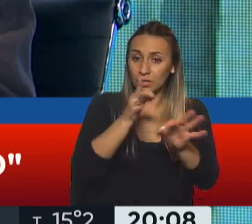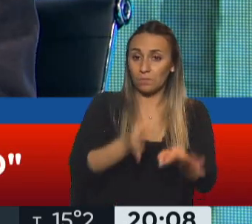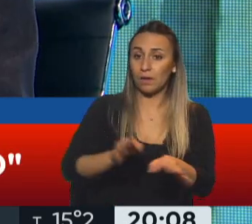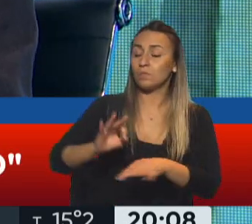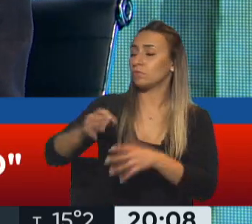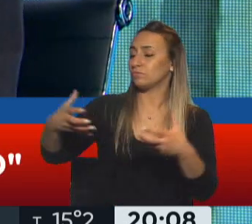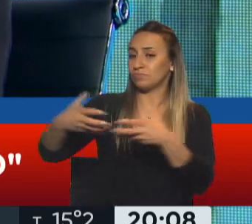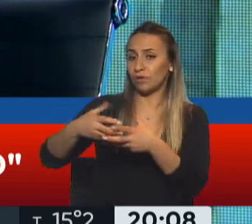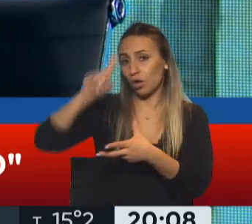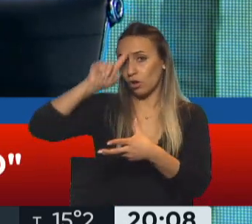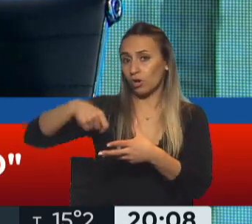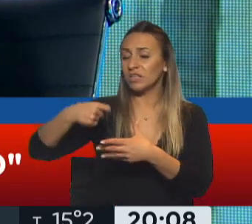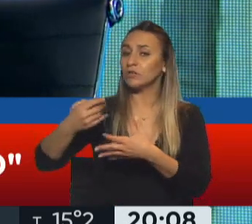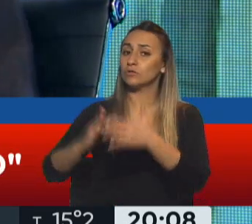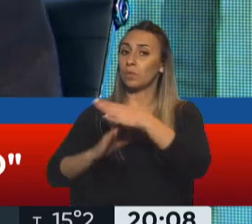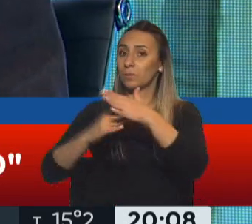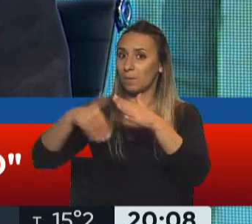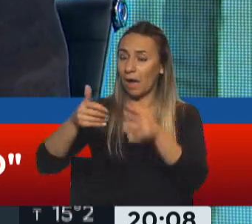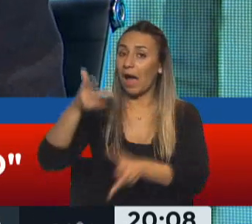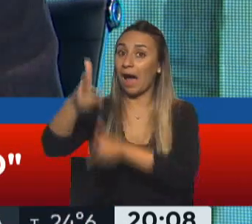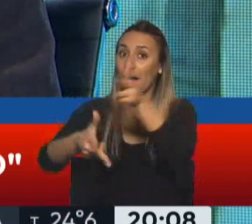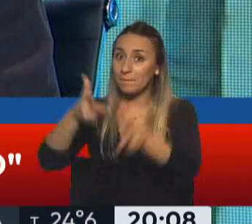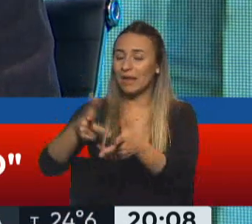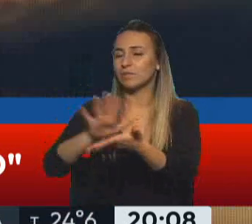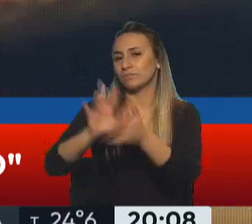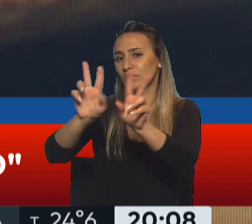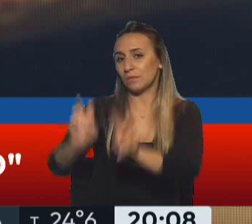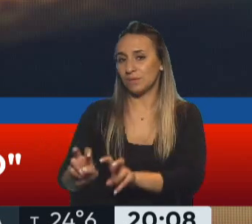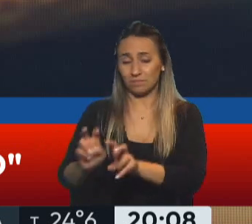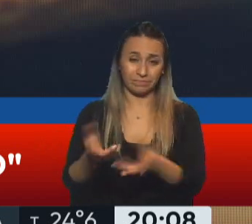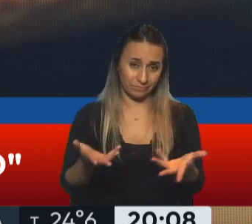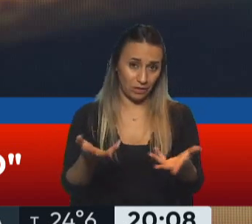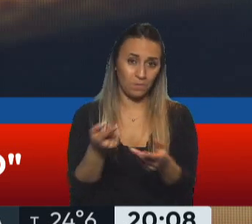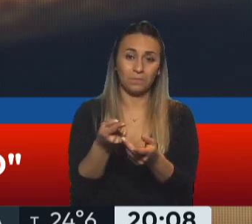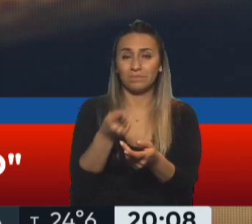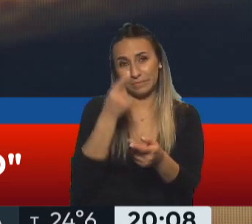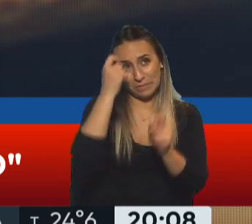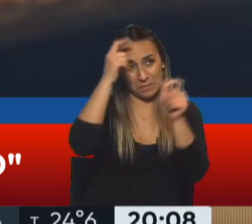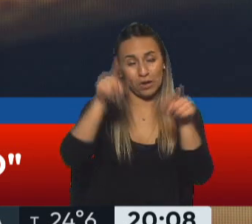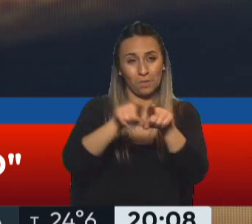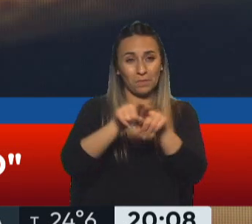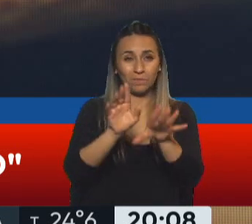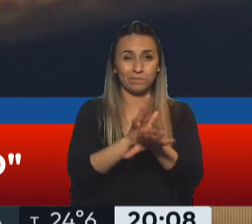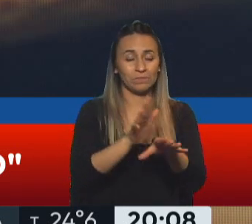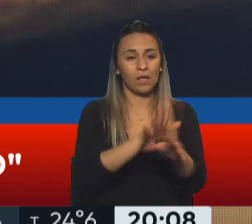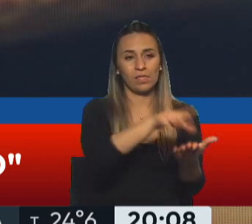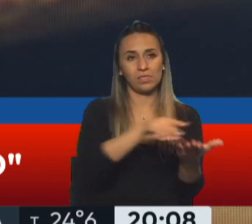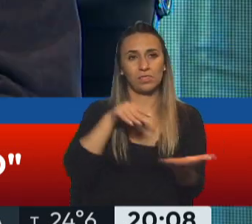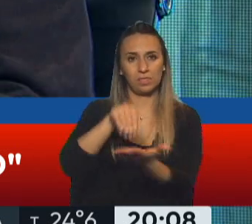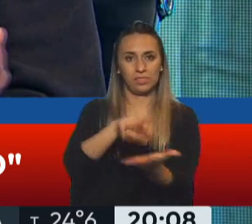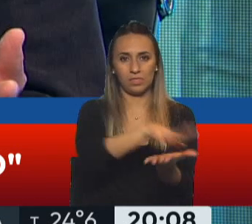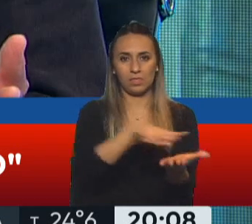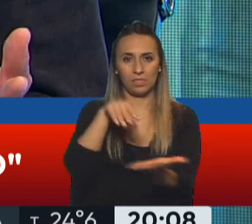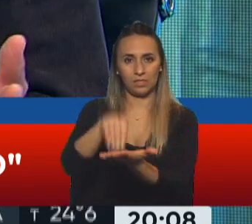hablar en tal y tal caso. Sí, bueno, una suerte de copia y pega, estaba pensando mientras escuchaba, ¿no? Un poco... Otra cosa son las sentencias, sí.